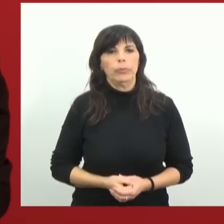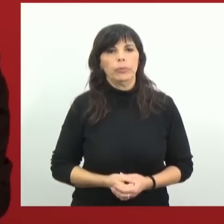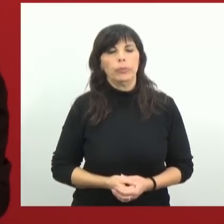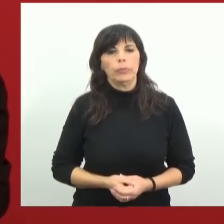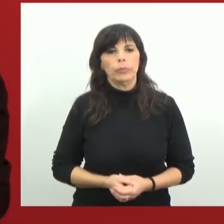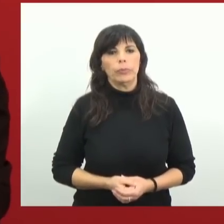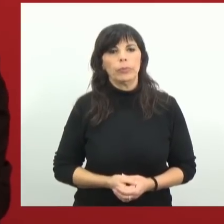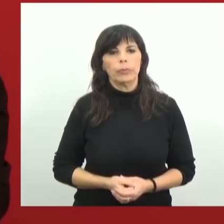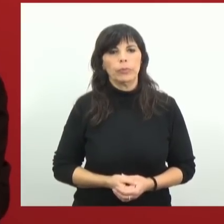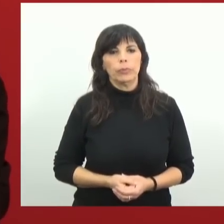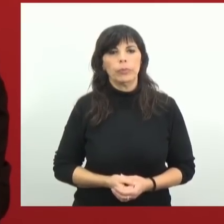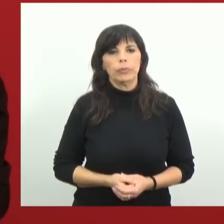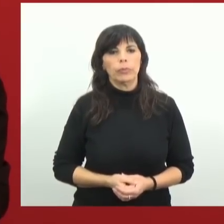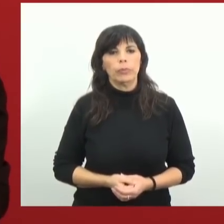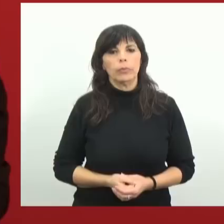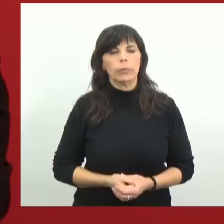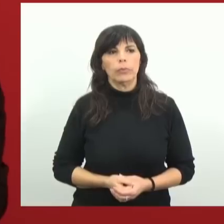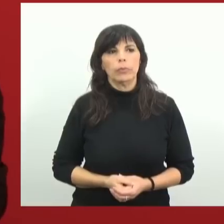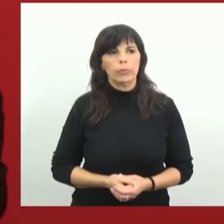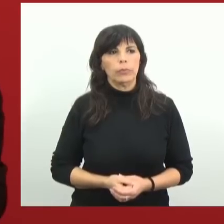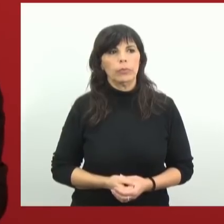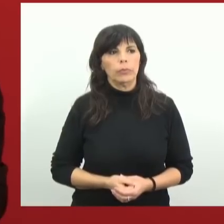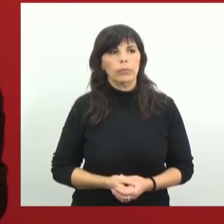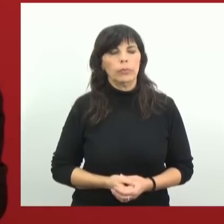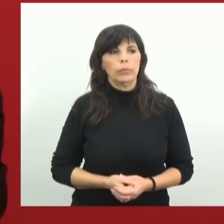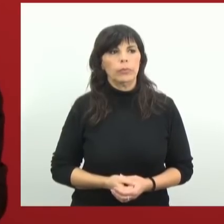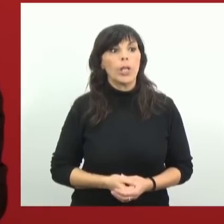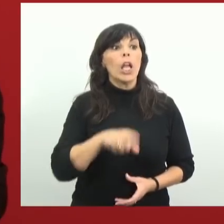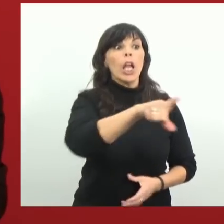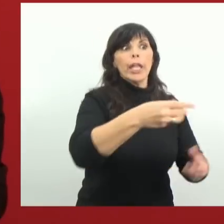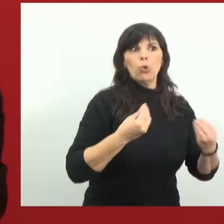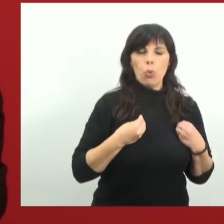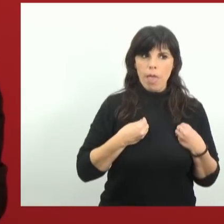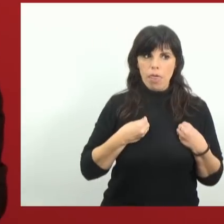Y él dice que la palabra que será robada de tu vida es esta.